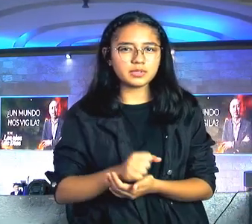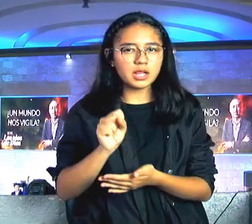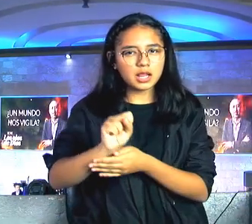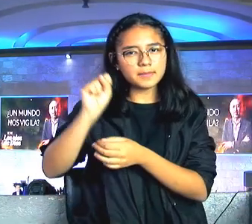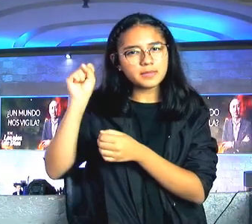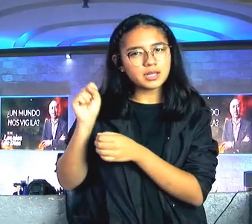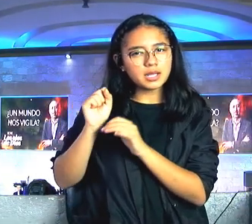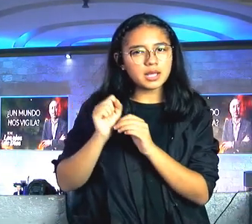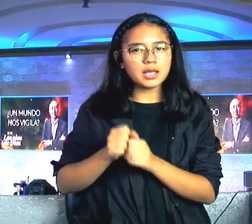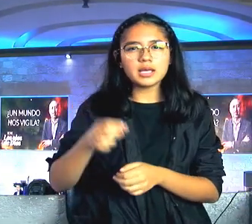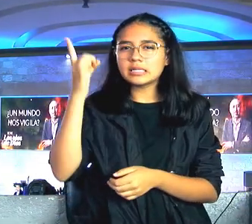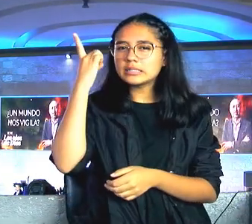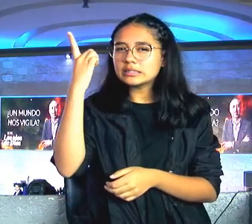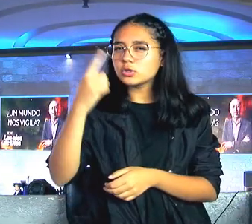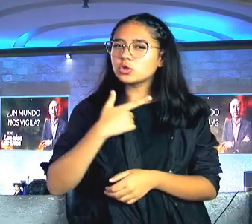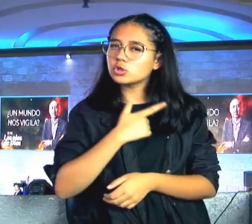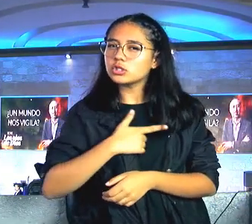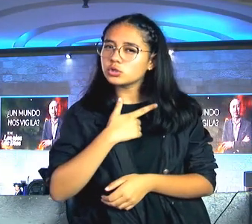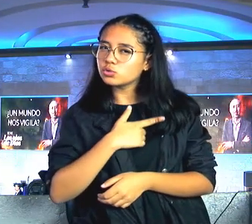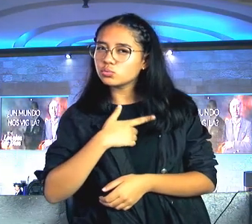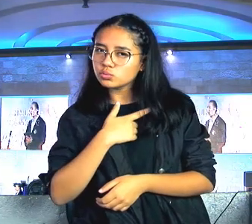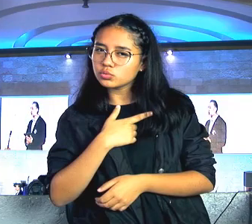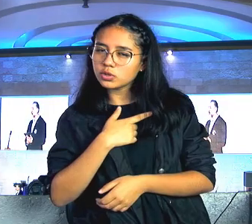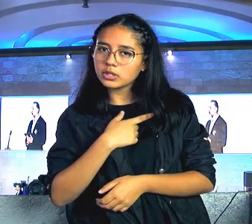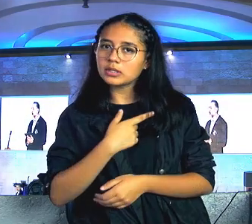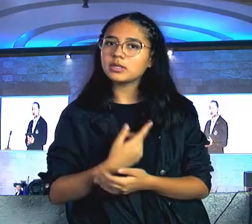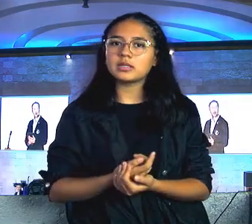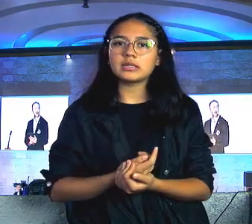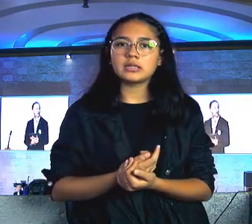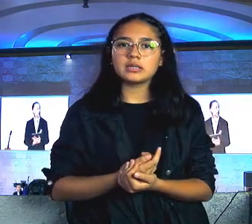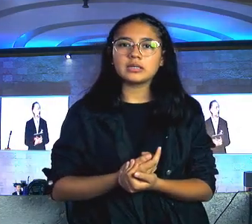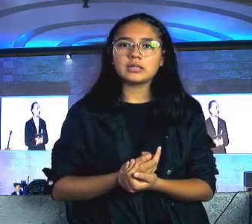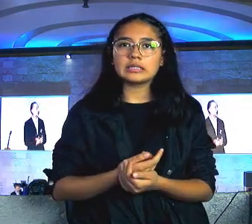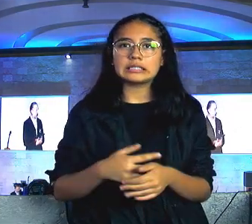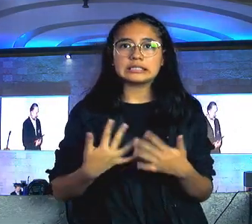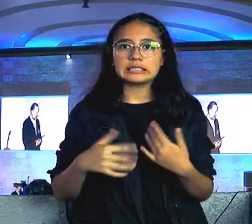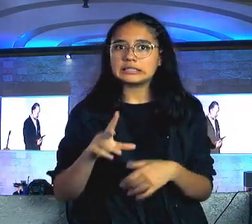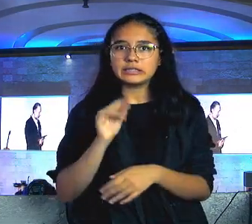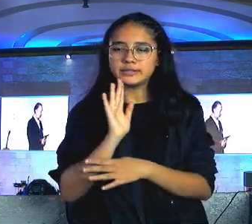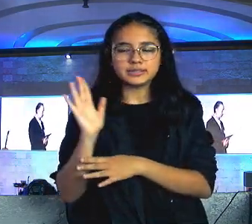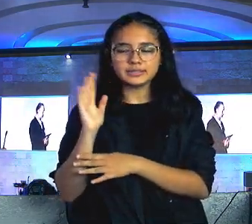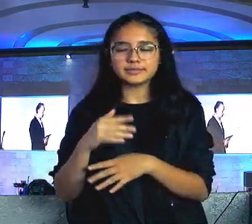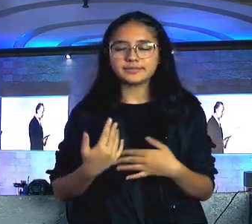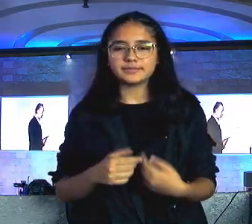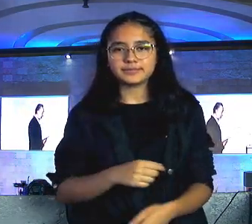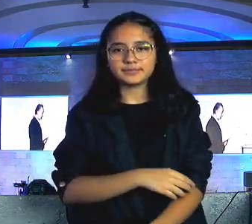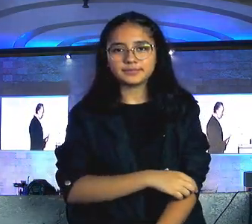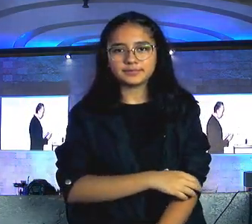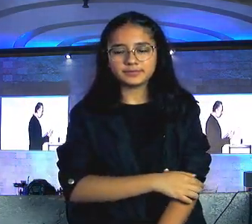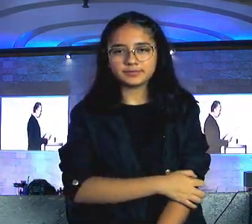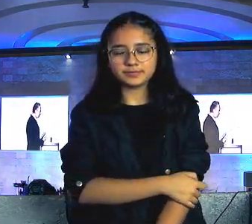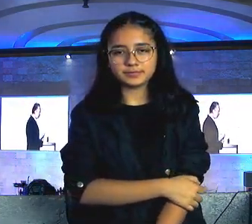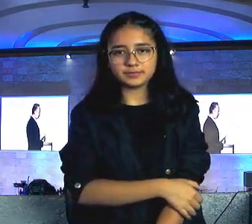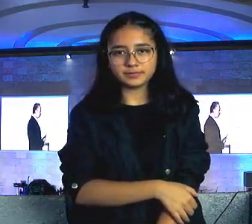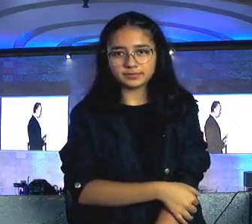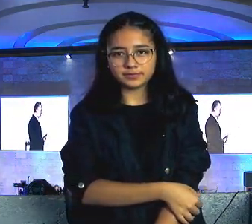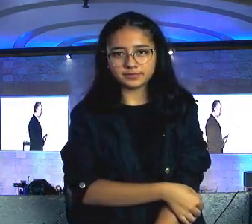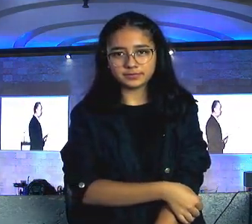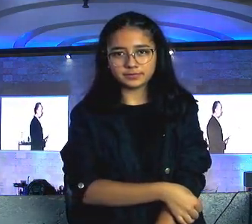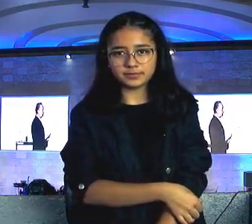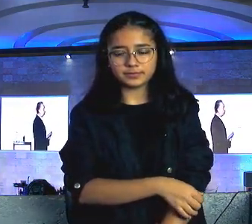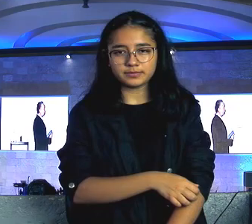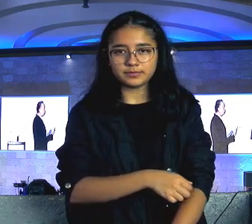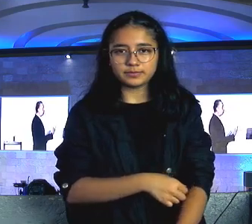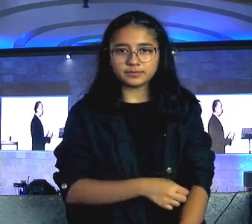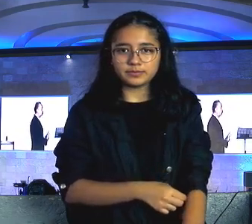Dios. ¿Cuántos llegaron a la conclusión de que le caían gordos a Dios? Ya mejor no levanten la mano, ¿va? Ahora yo te quiero preguntar, ¿has